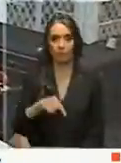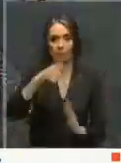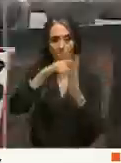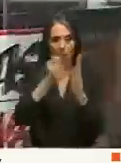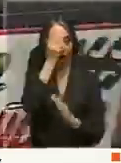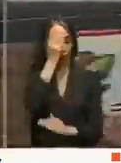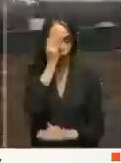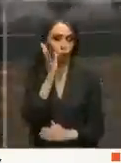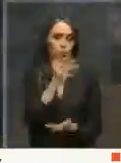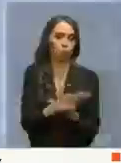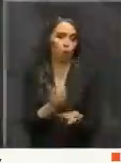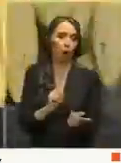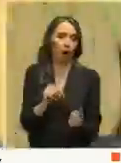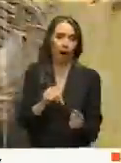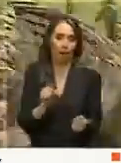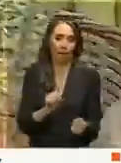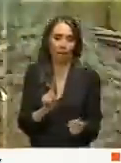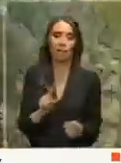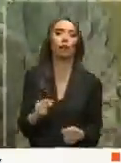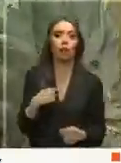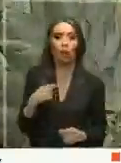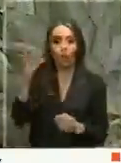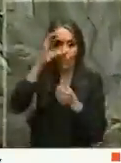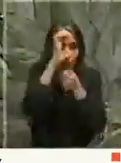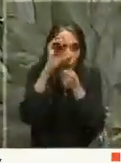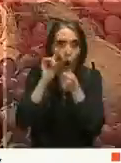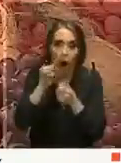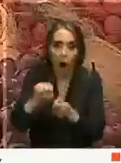tiempo. Nosotros las encontramos.